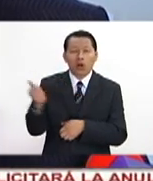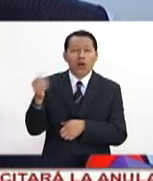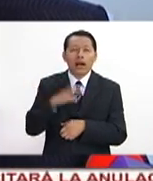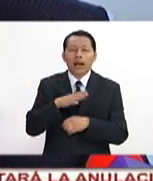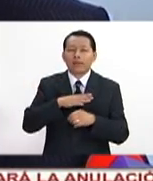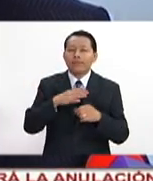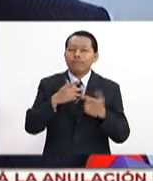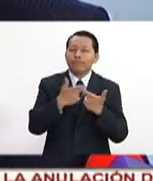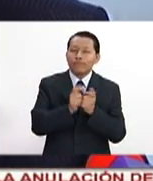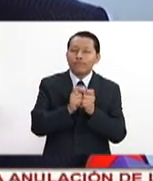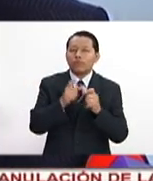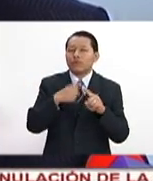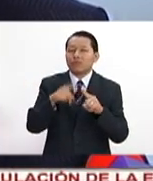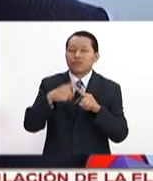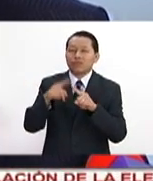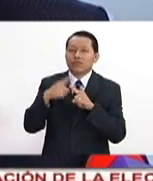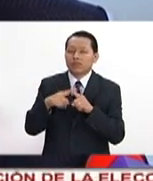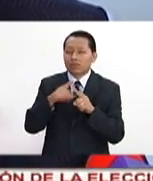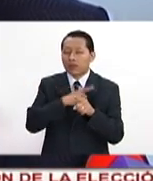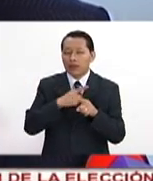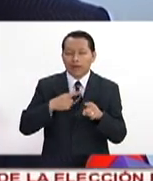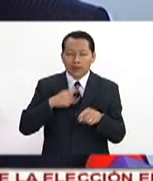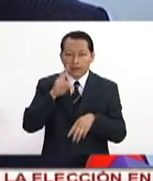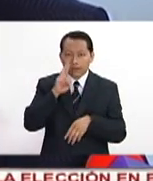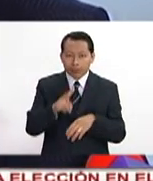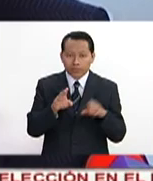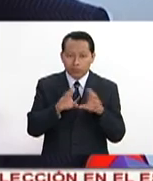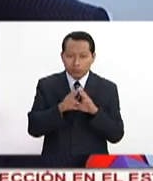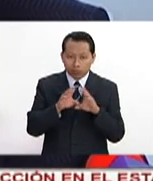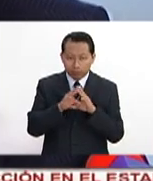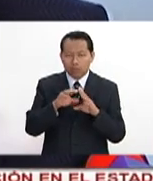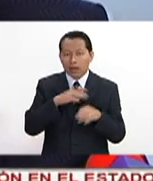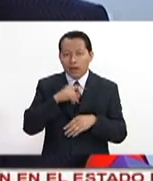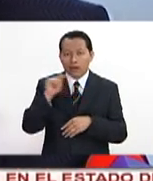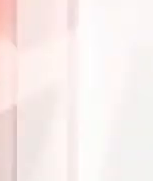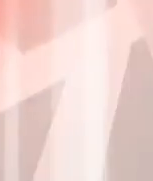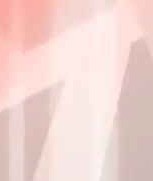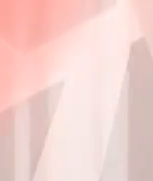sectores, tienen que considerar niveles de tecnología.